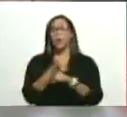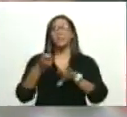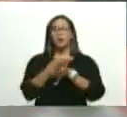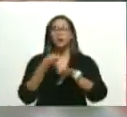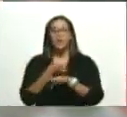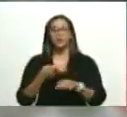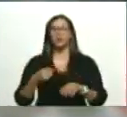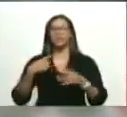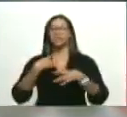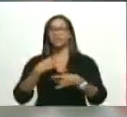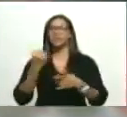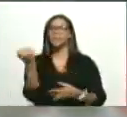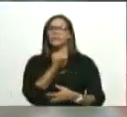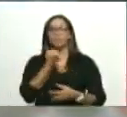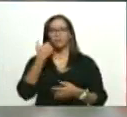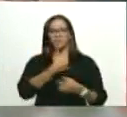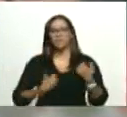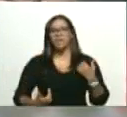de magnicidio,